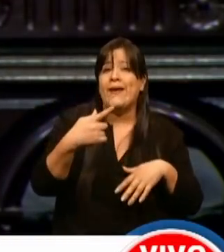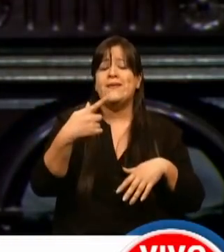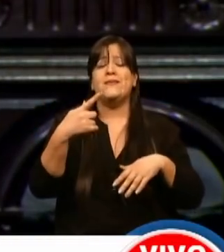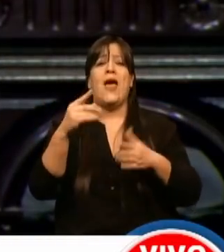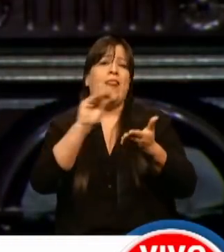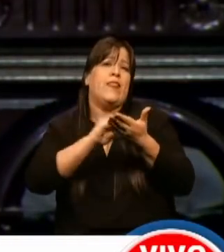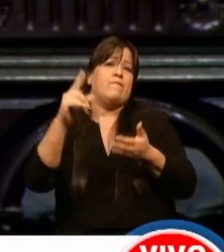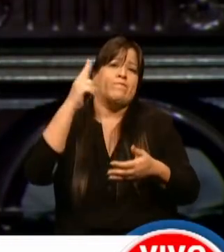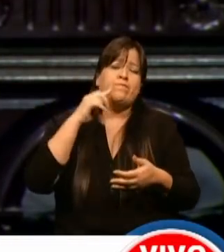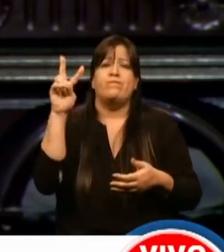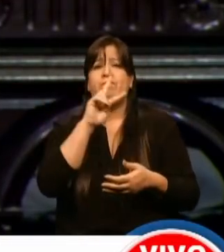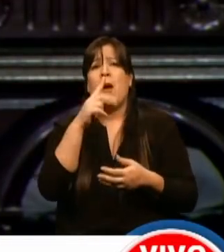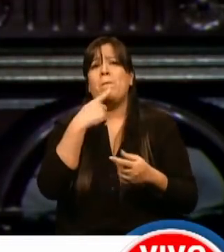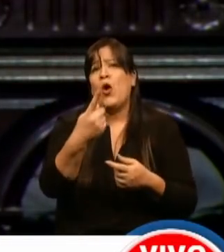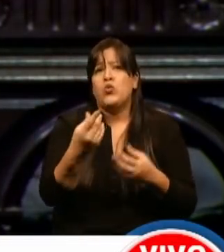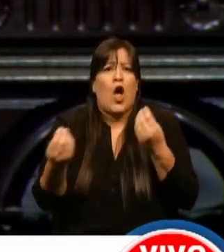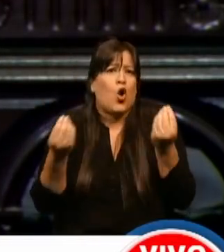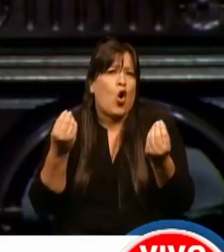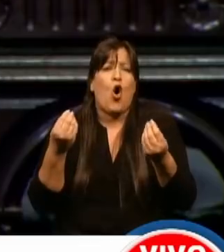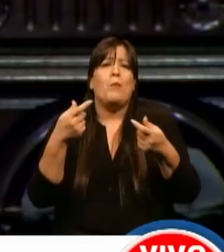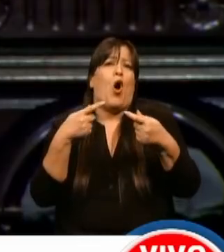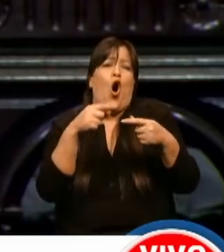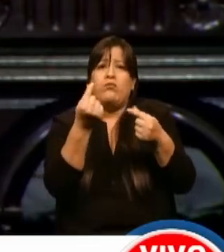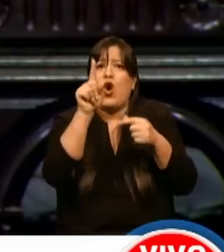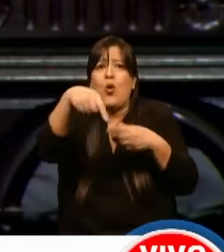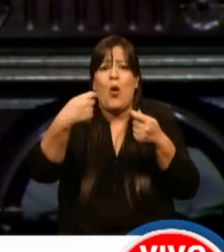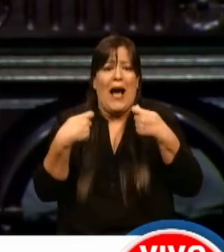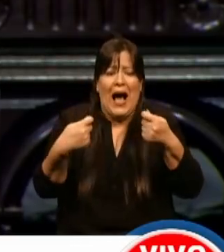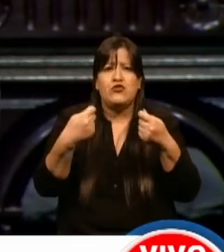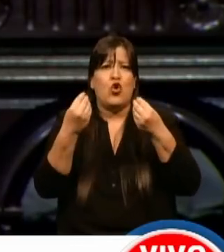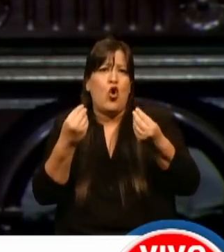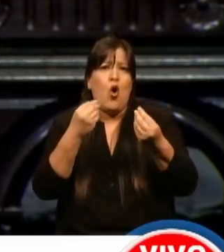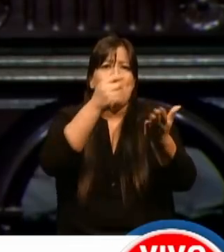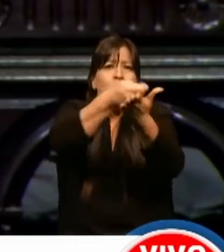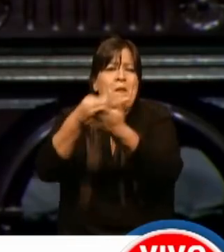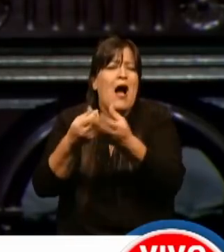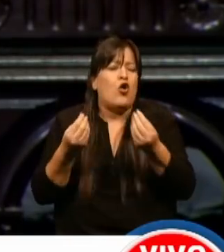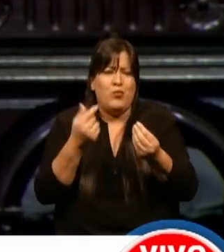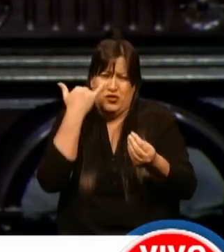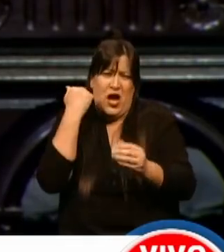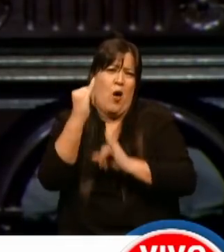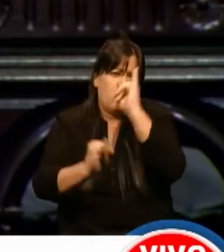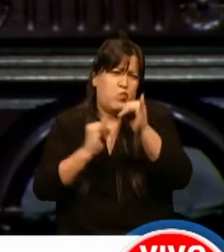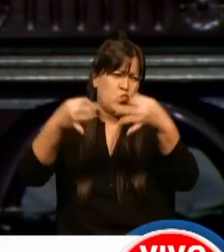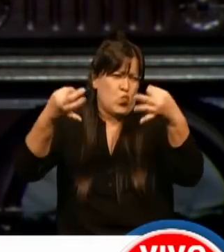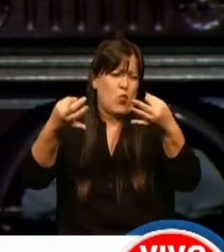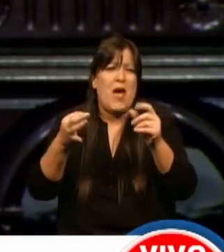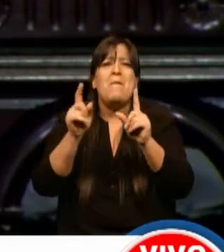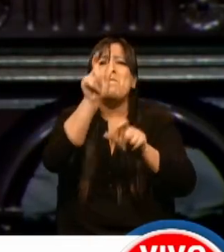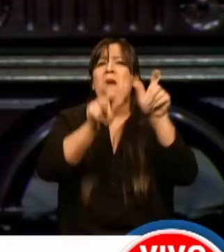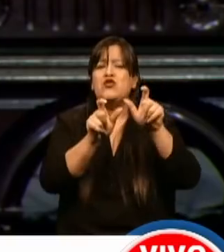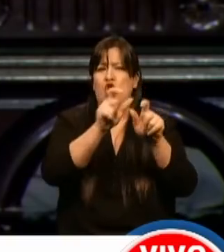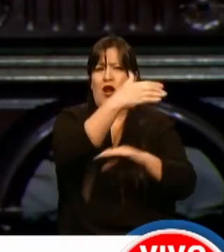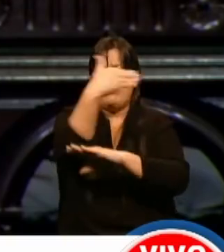algunas diputadas y diputados preguntándose cómo se va a financiar esto, que ya fue bien explicado por quienes me antecedieron